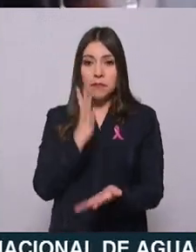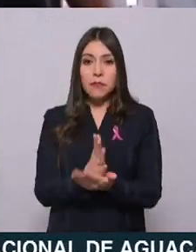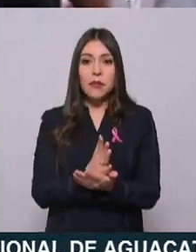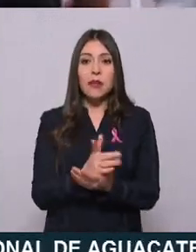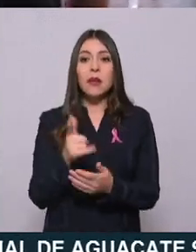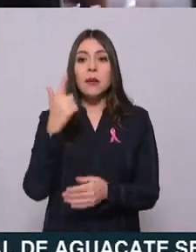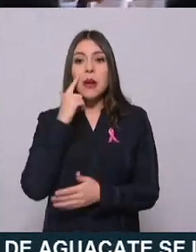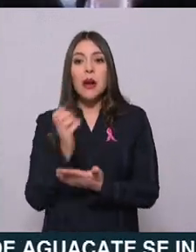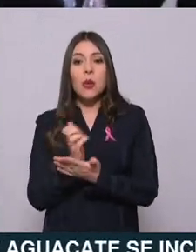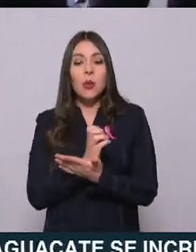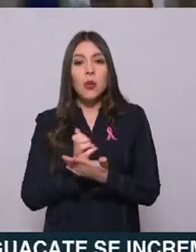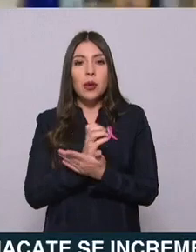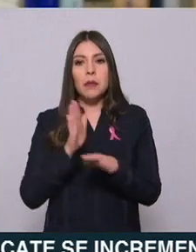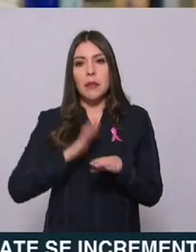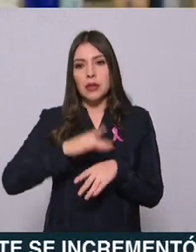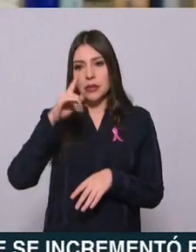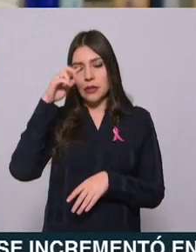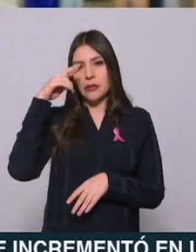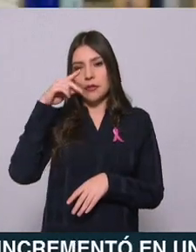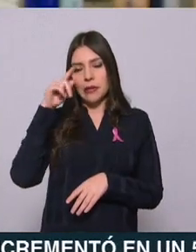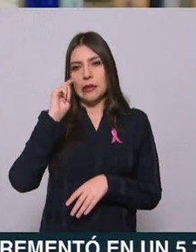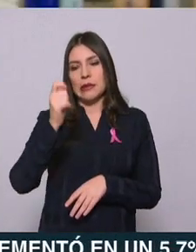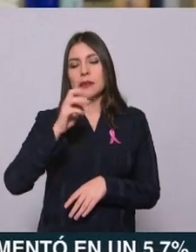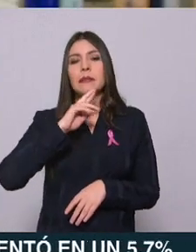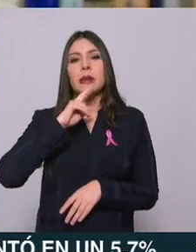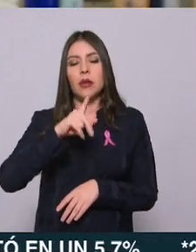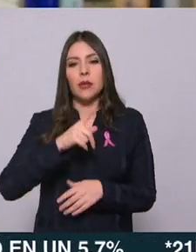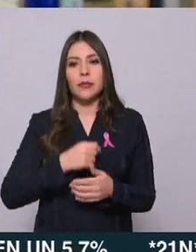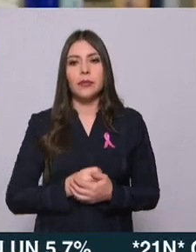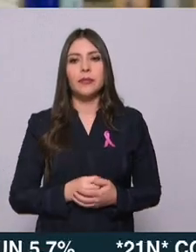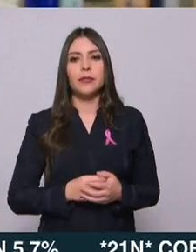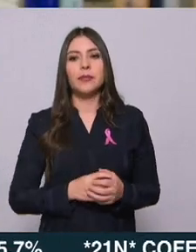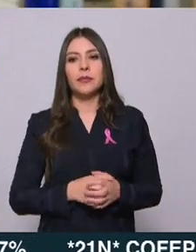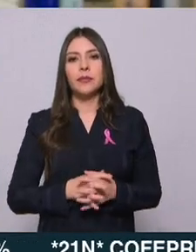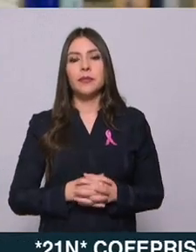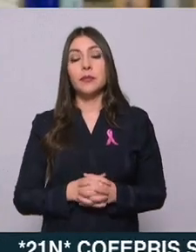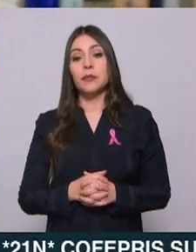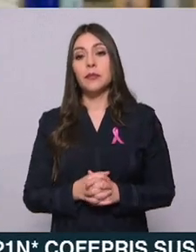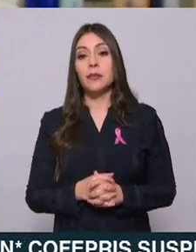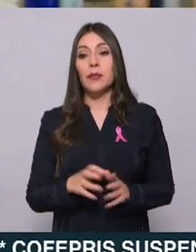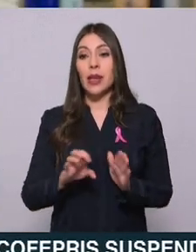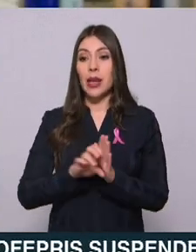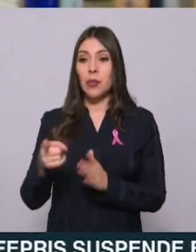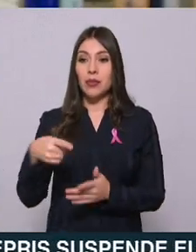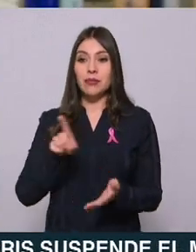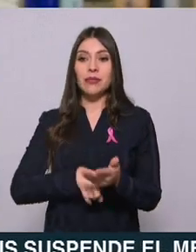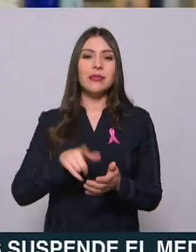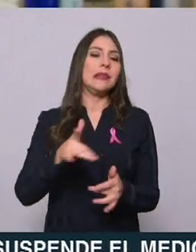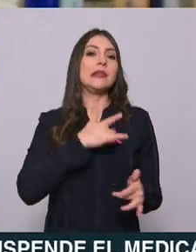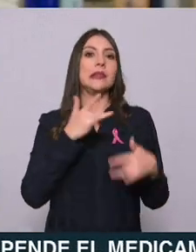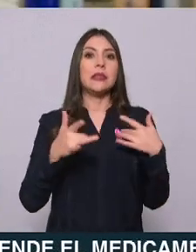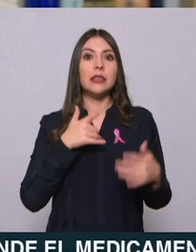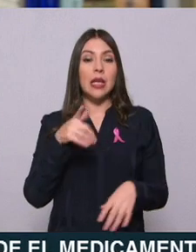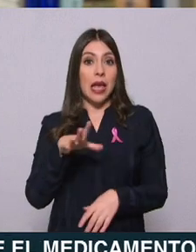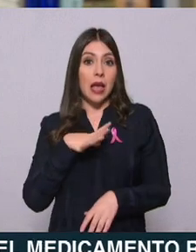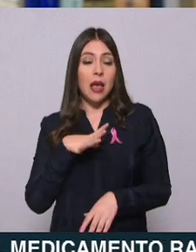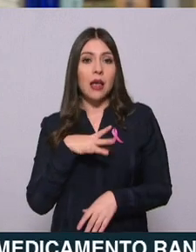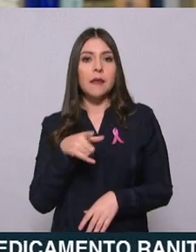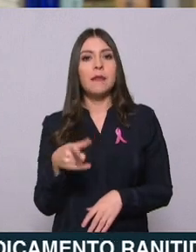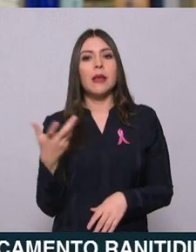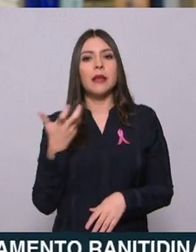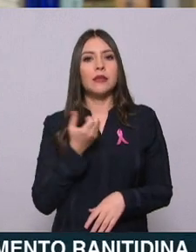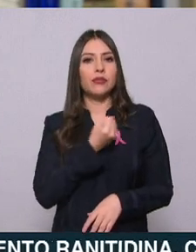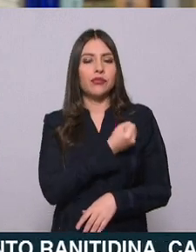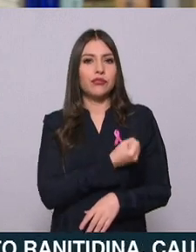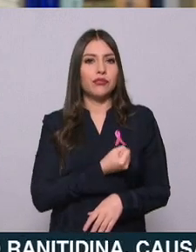de curación son mayores. Si alguno de los síntomas que ya hablamos se presentan, se realiza un ultrasonido. En caso